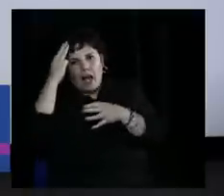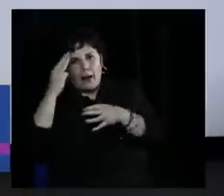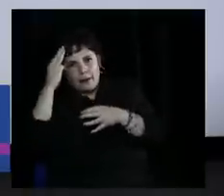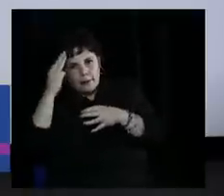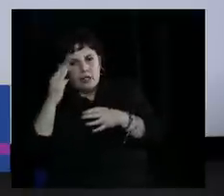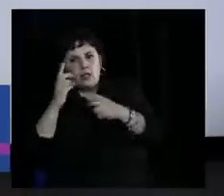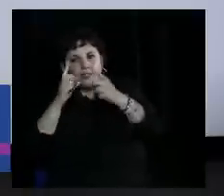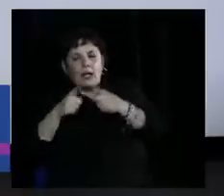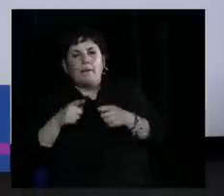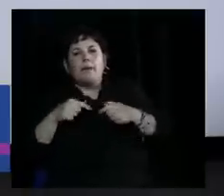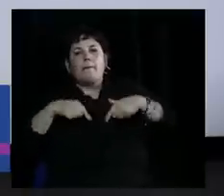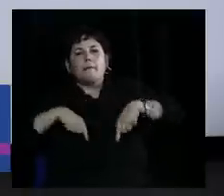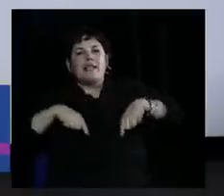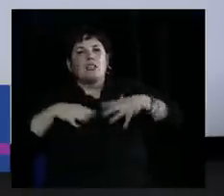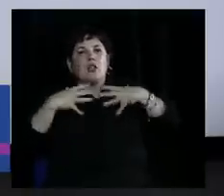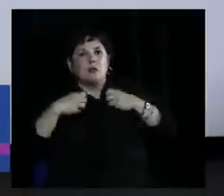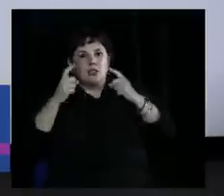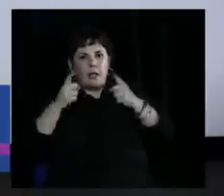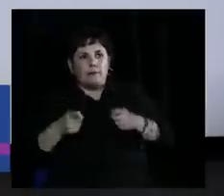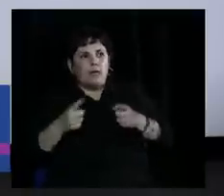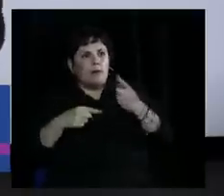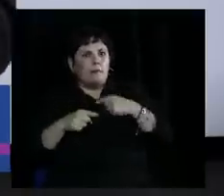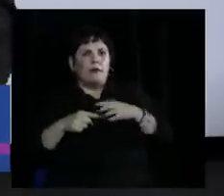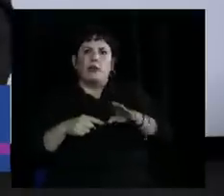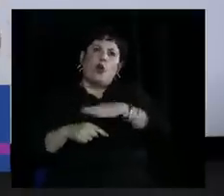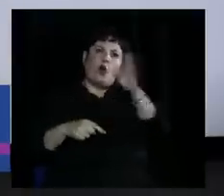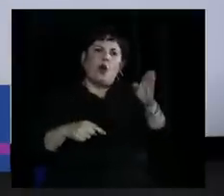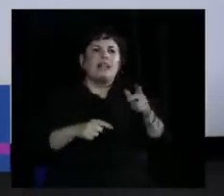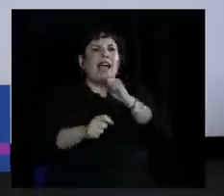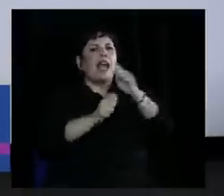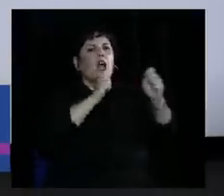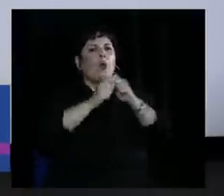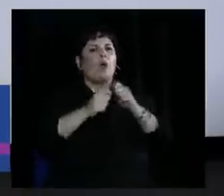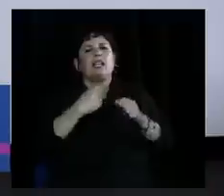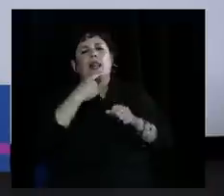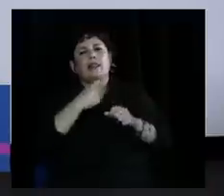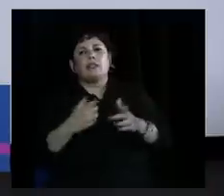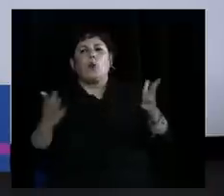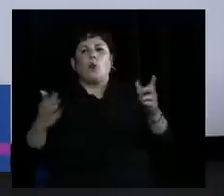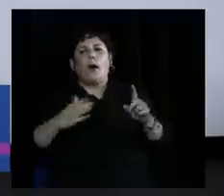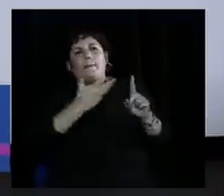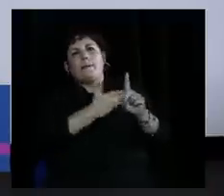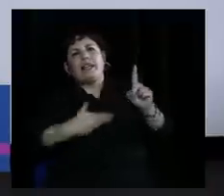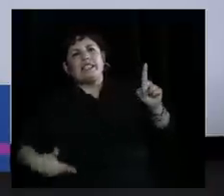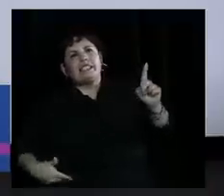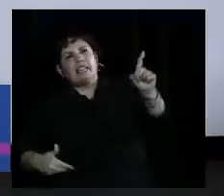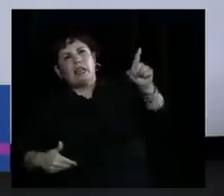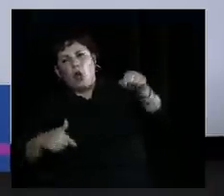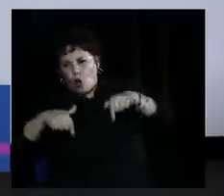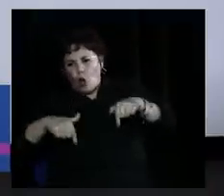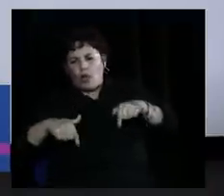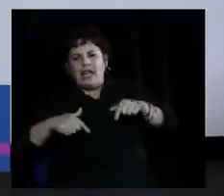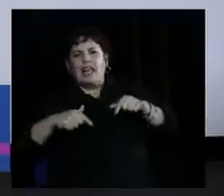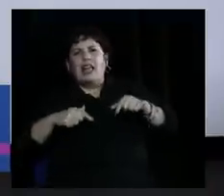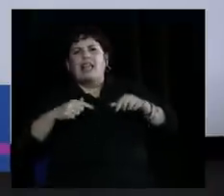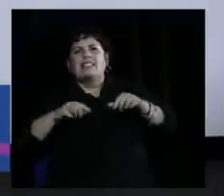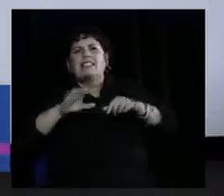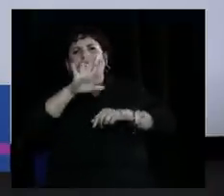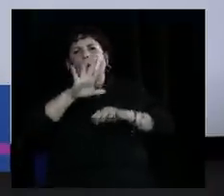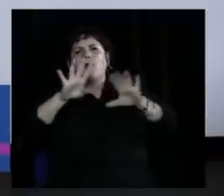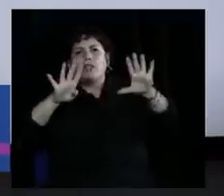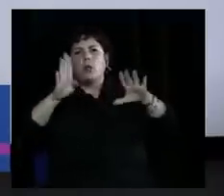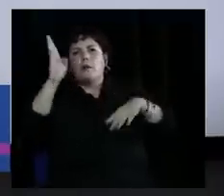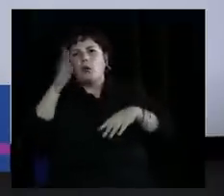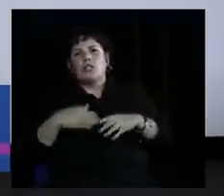su propio ministro de Salud. Y sin embargo salen otras encuestas que dicen que el presidente tiene, hoy salió una, ¿no? 59%